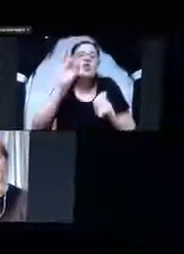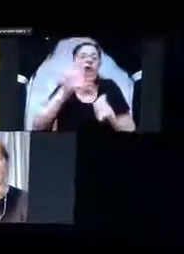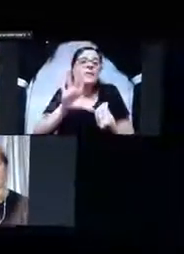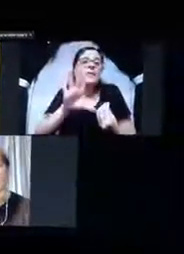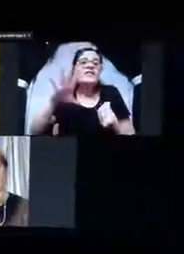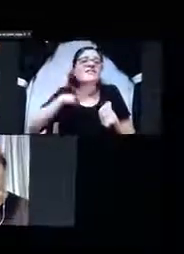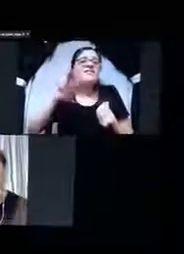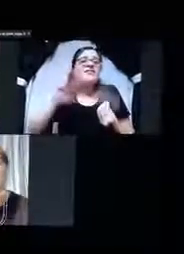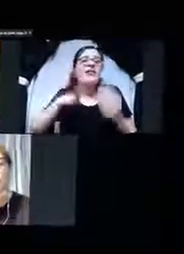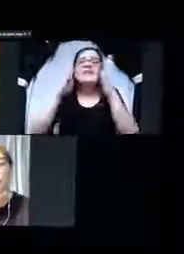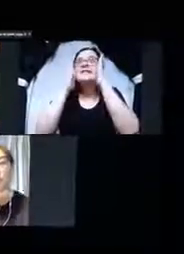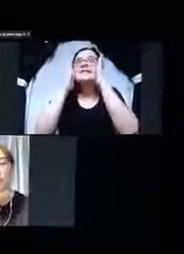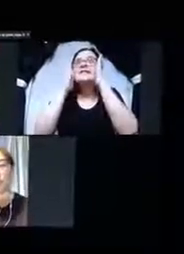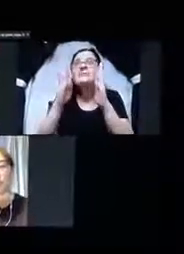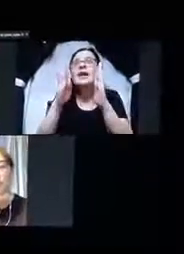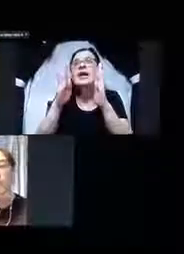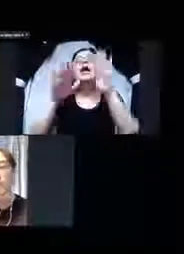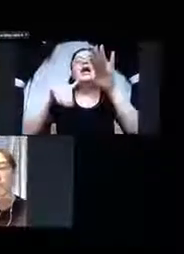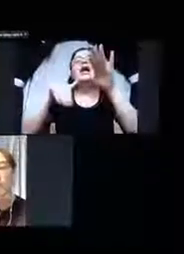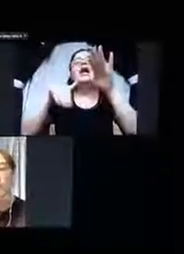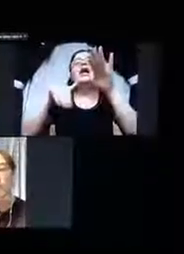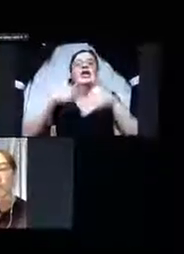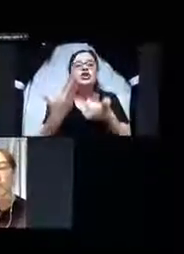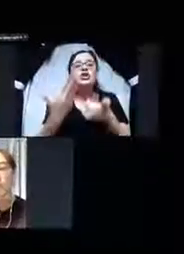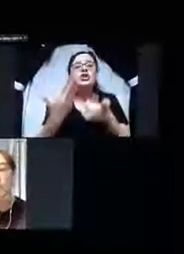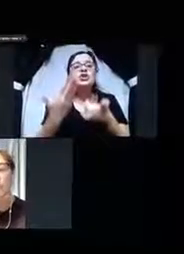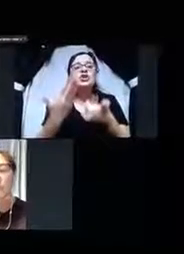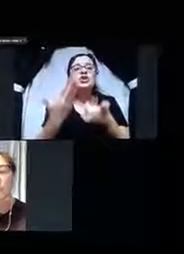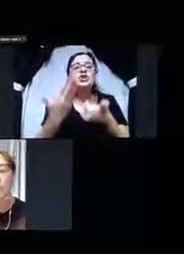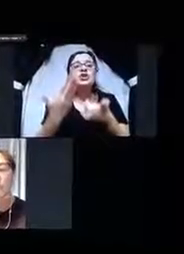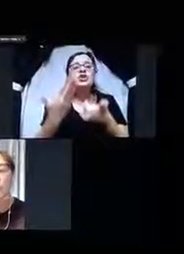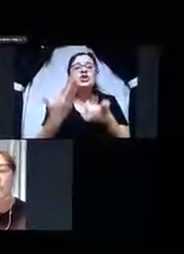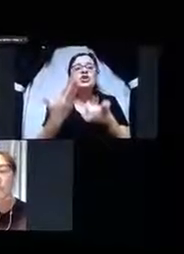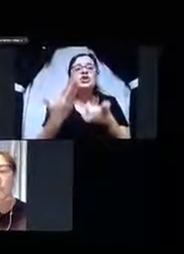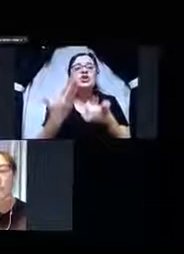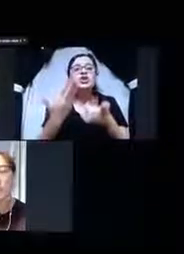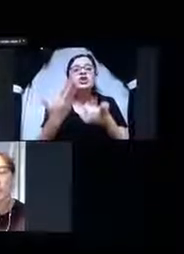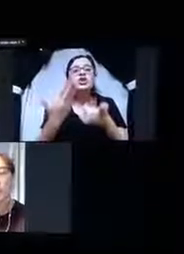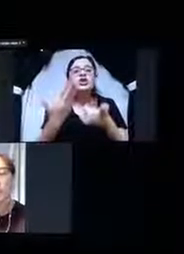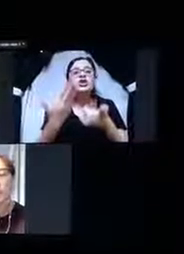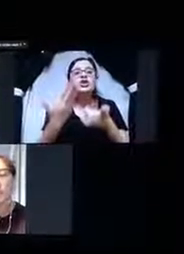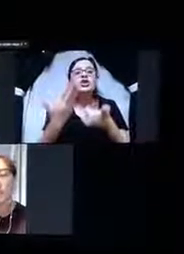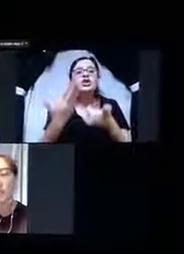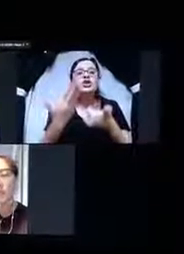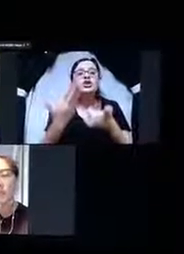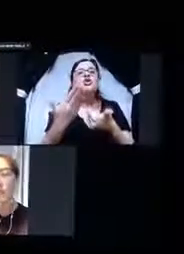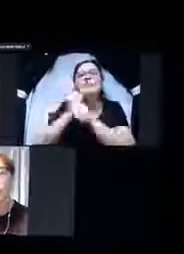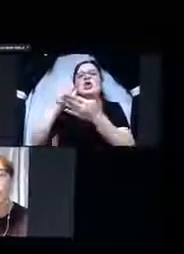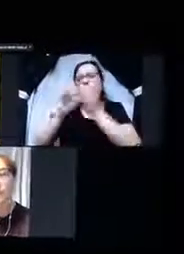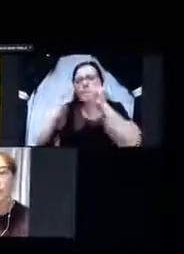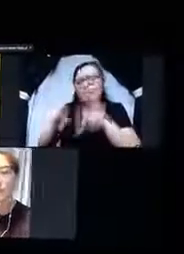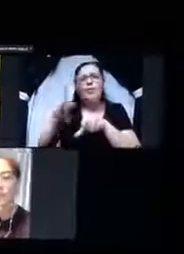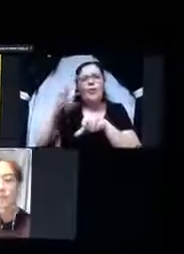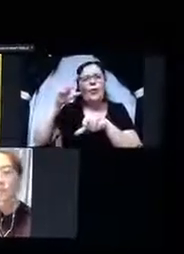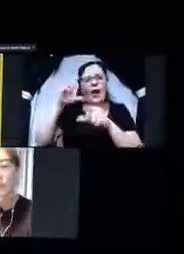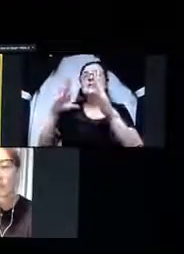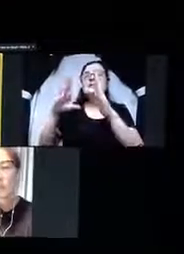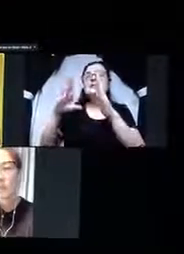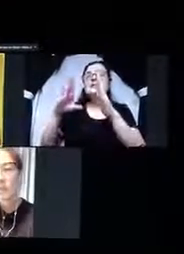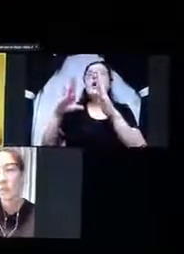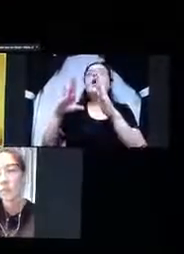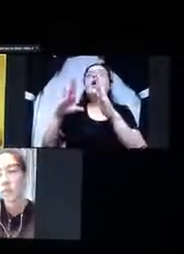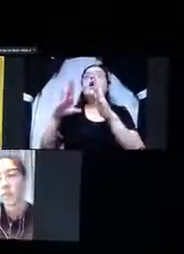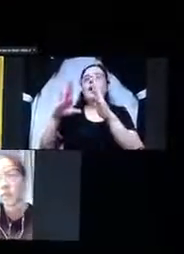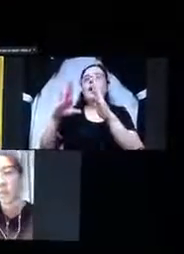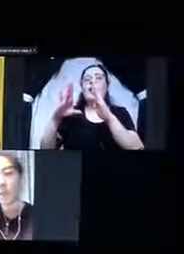Y en realidad, cuando se trabaja la atención propiamente dicha, los problemas de